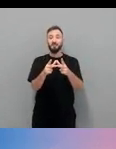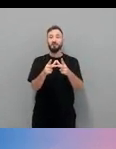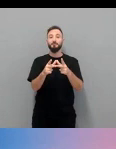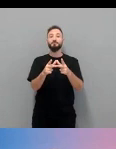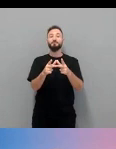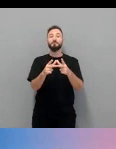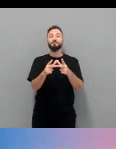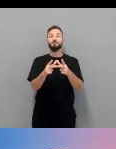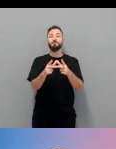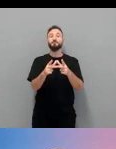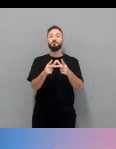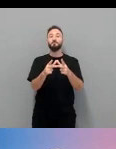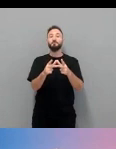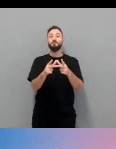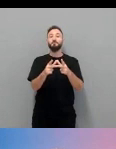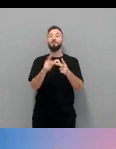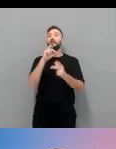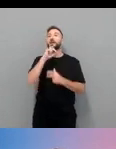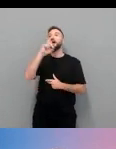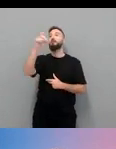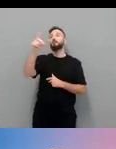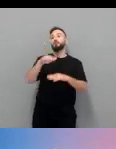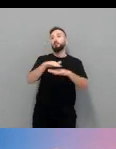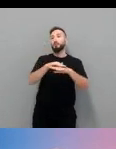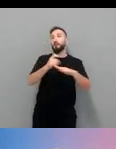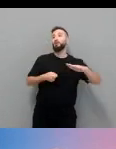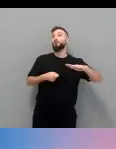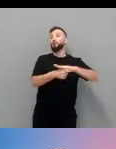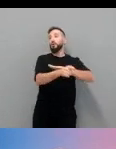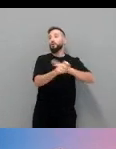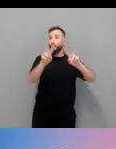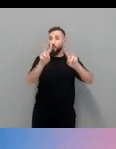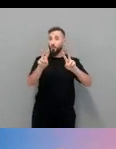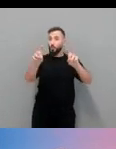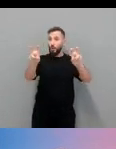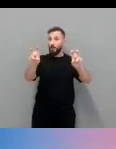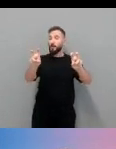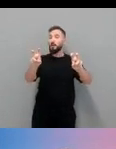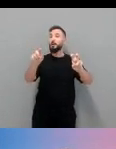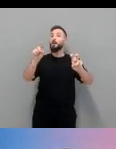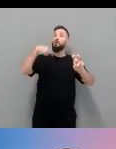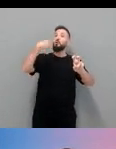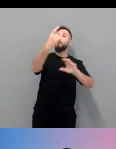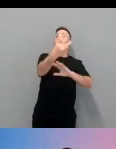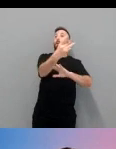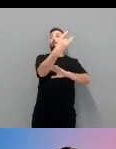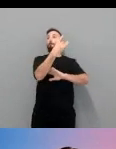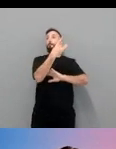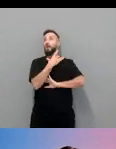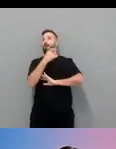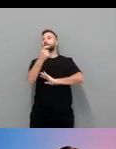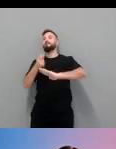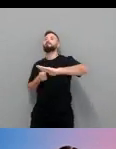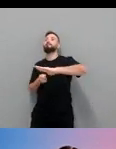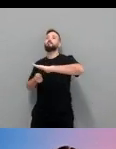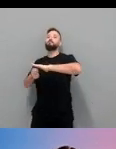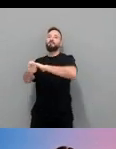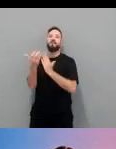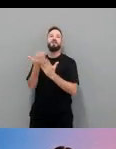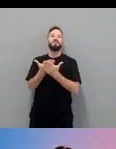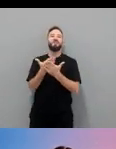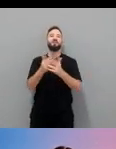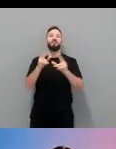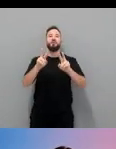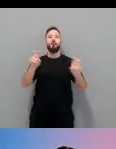Seguridad Social, que tenemos una nueva solicitud y luego cuando nos llegue, aportar ese nuevo certificado para que se